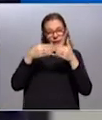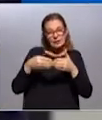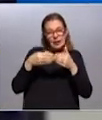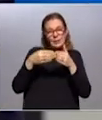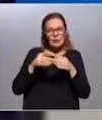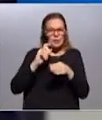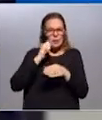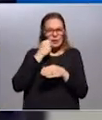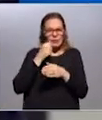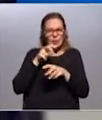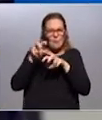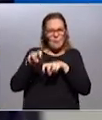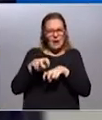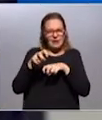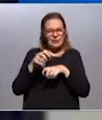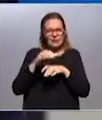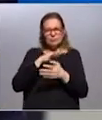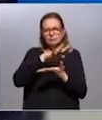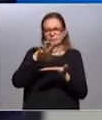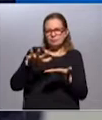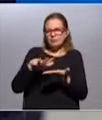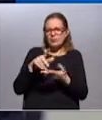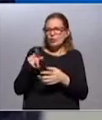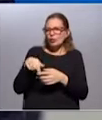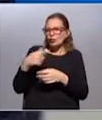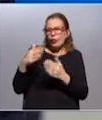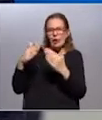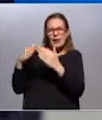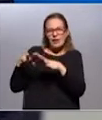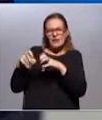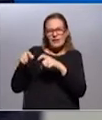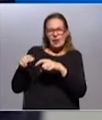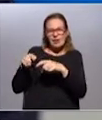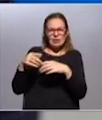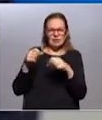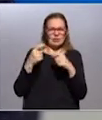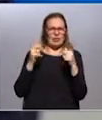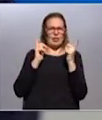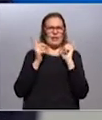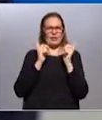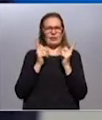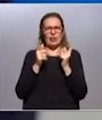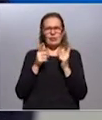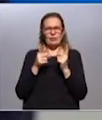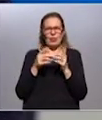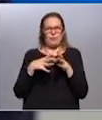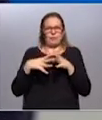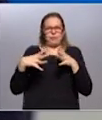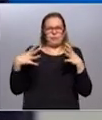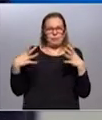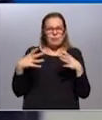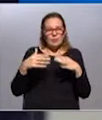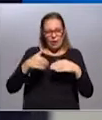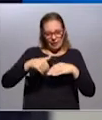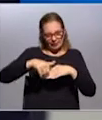una obra maravillosa es una obra que los vecinos están disfrutando enormemente este bueno vamos a tratar de que